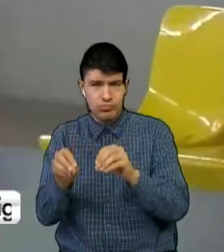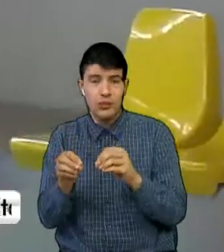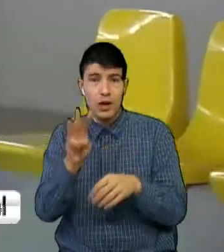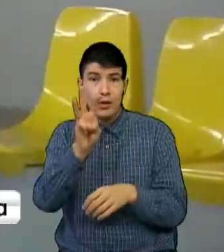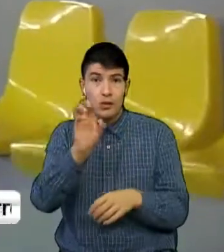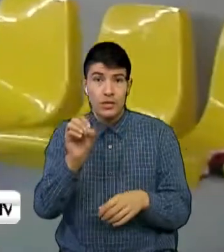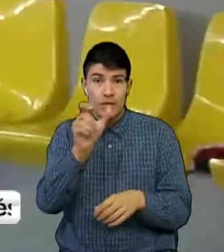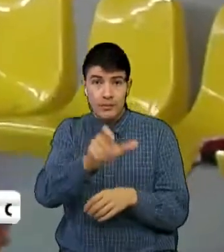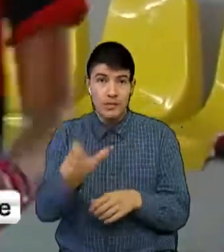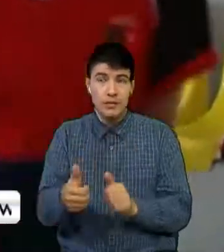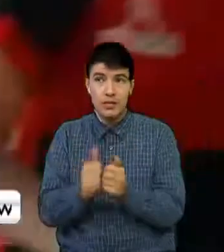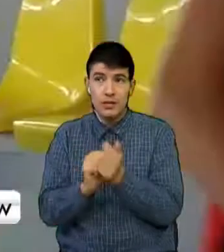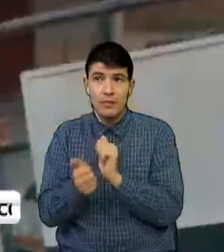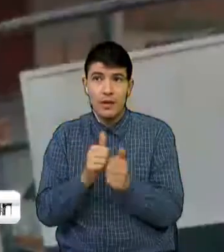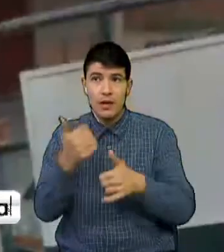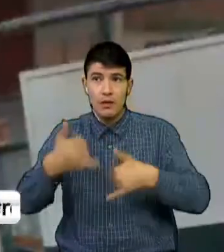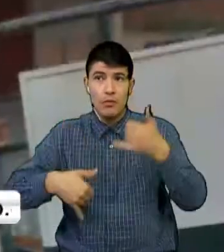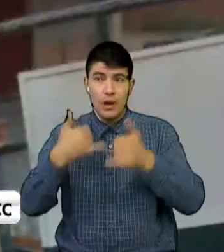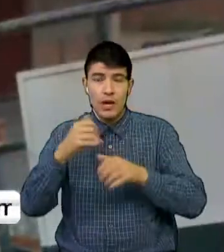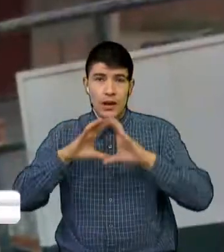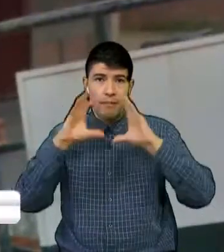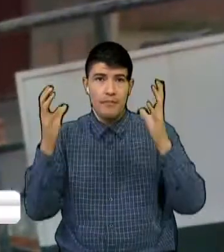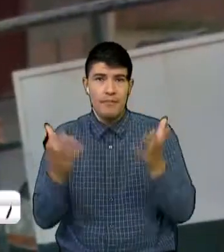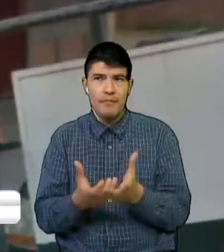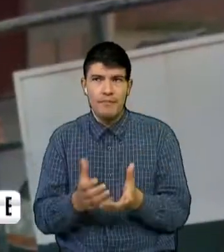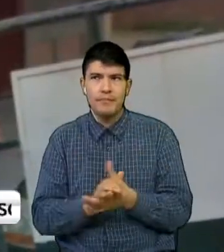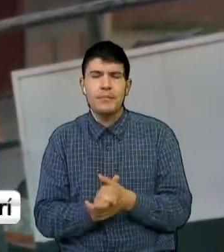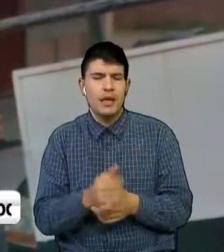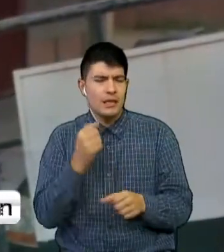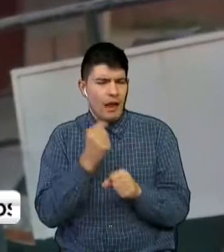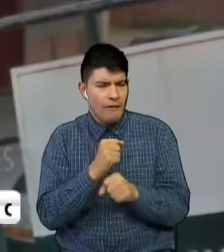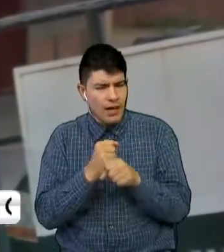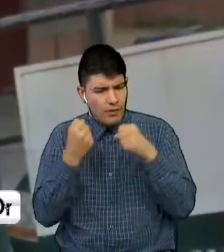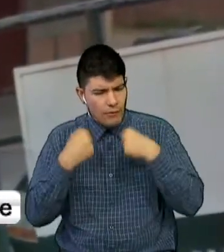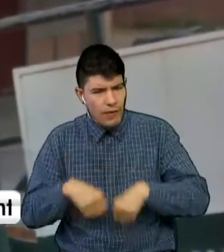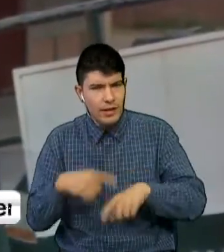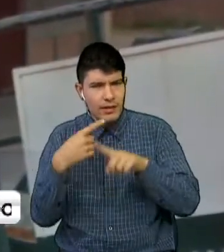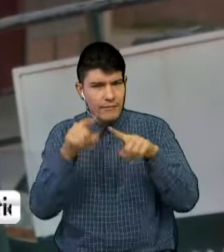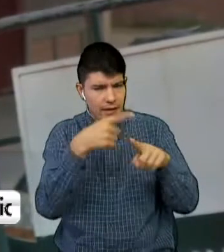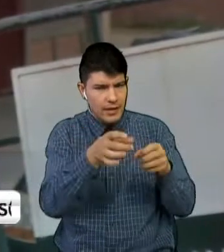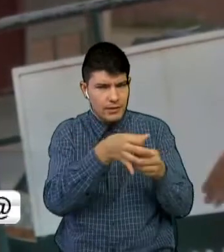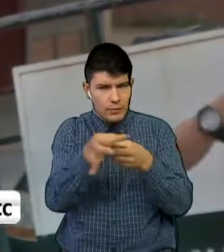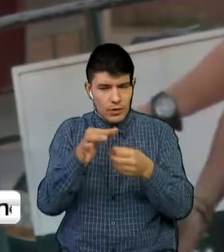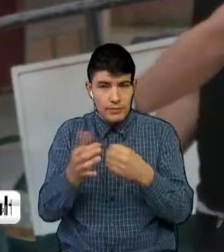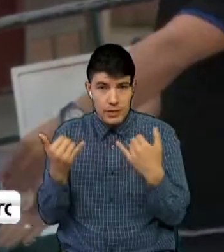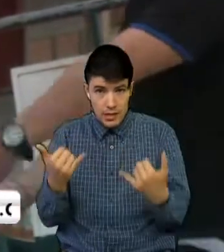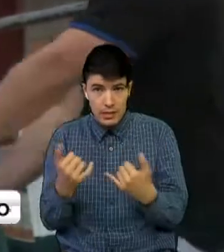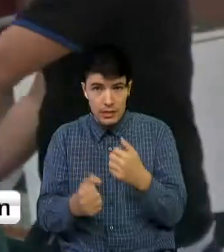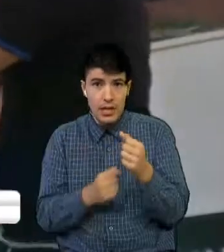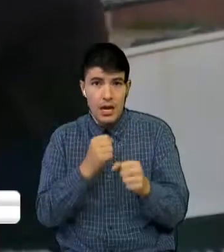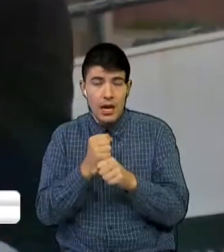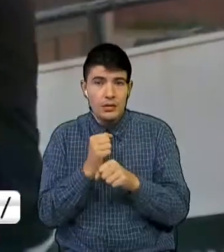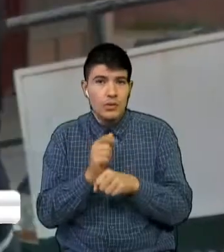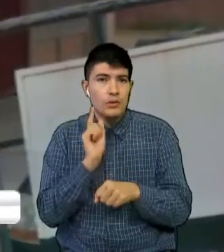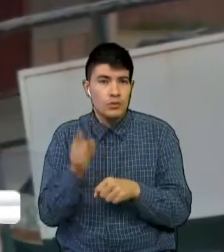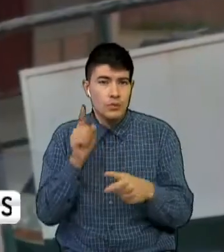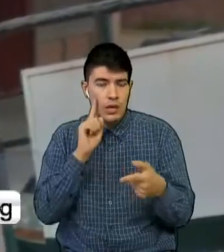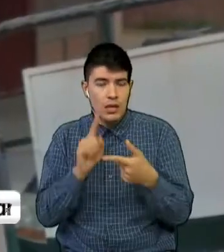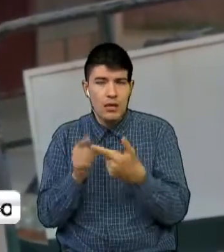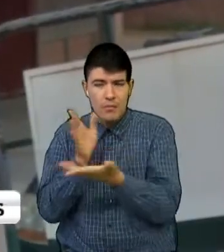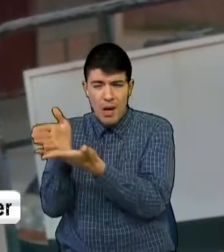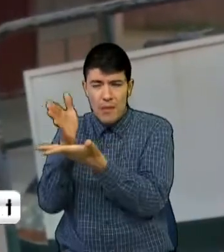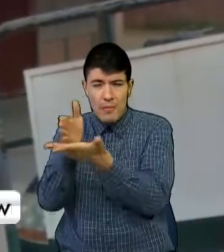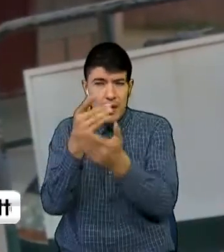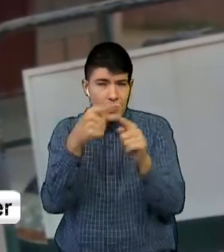80 deportistas jueguen balonmano trabajando fuertemente en los municipios este año esa es la tarea ir a todos los